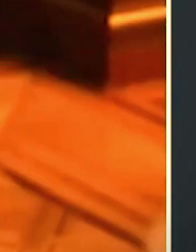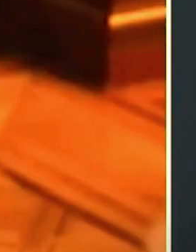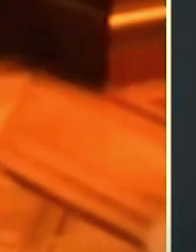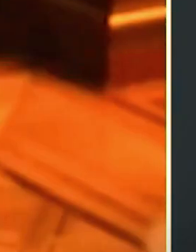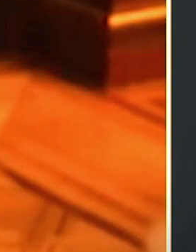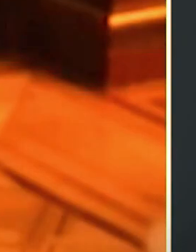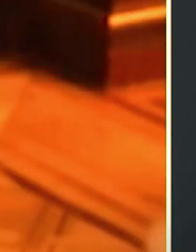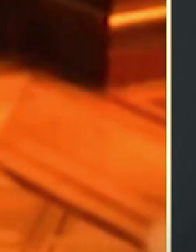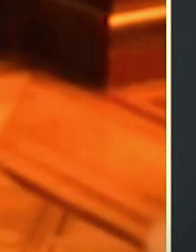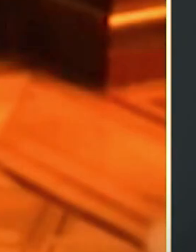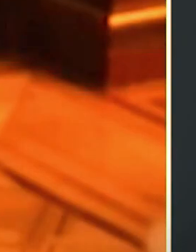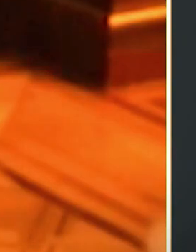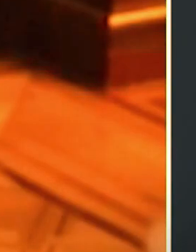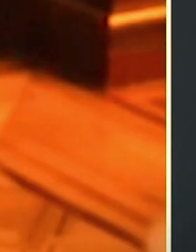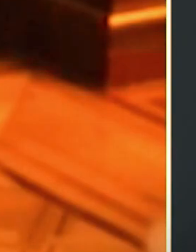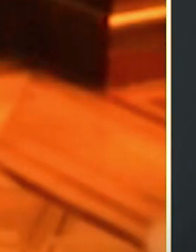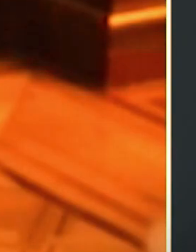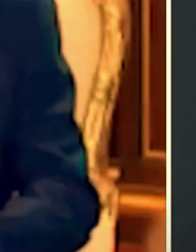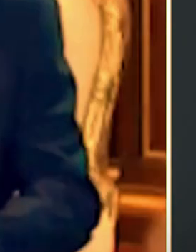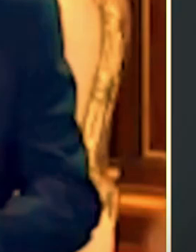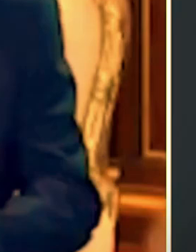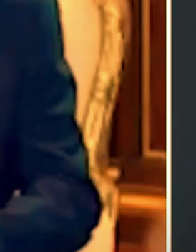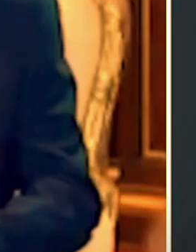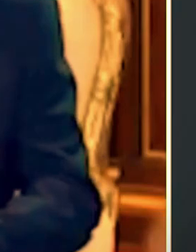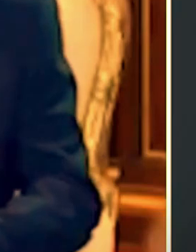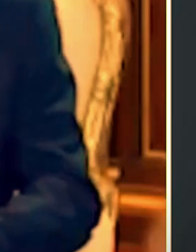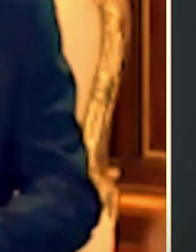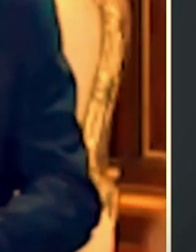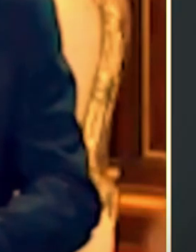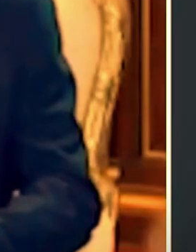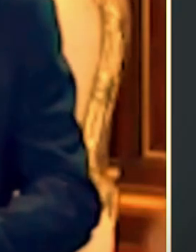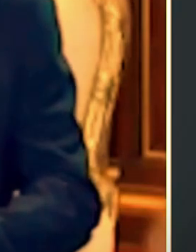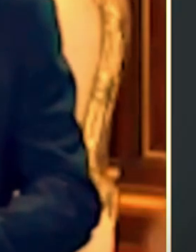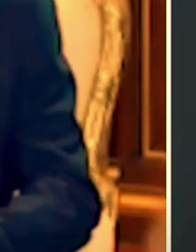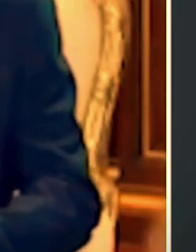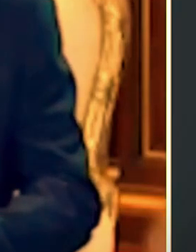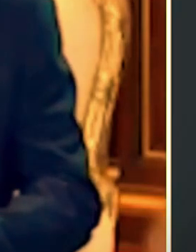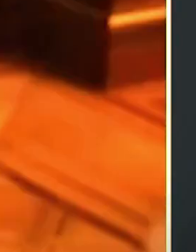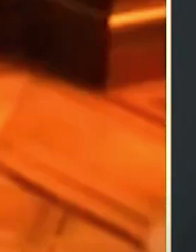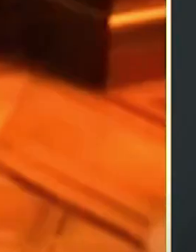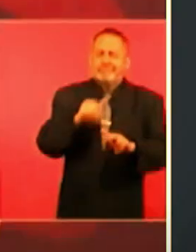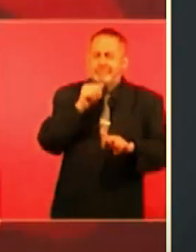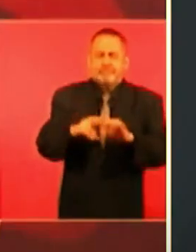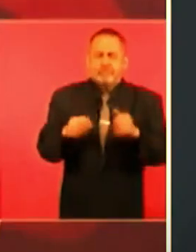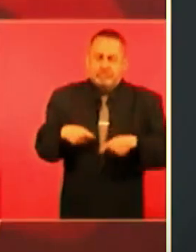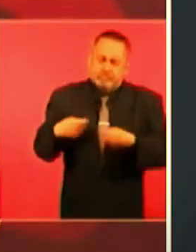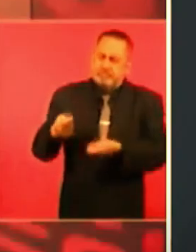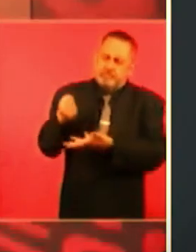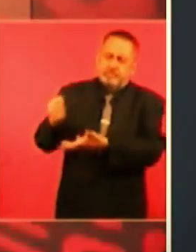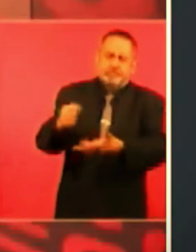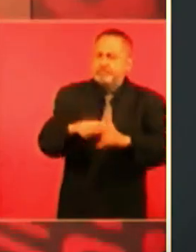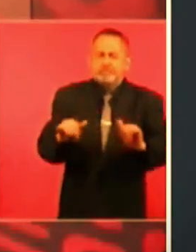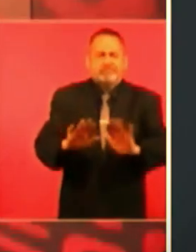fin. Bueno, pero en todo caso a nuestro presidente le es útil, y lo voy a poner así, útil, porque en este pleito, que no tiene